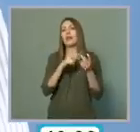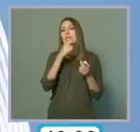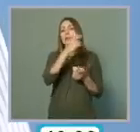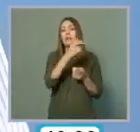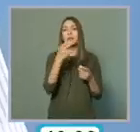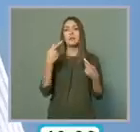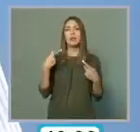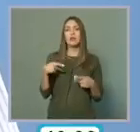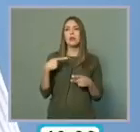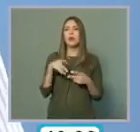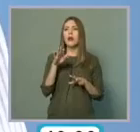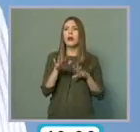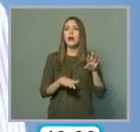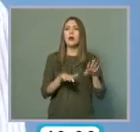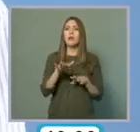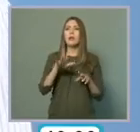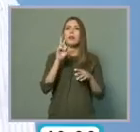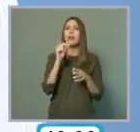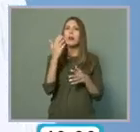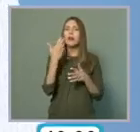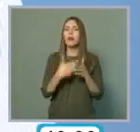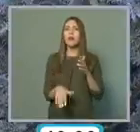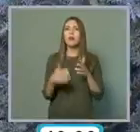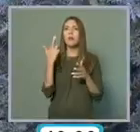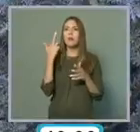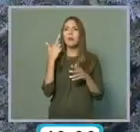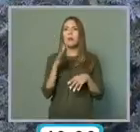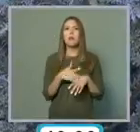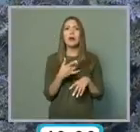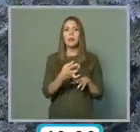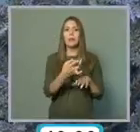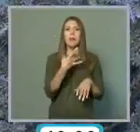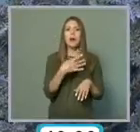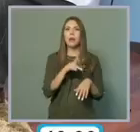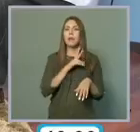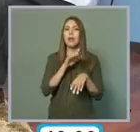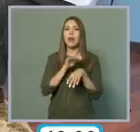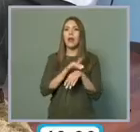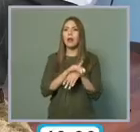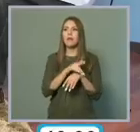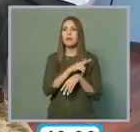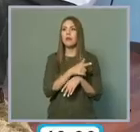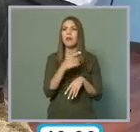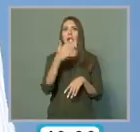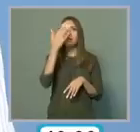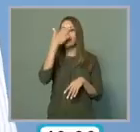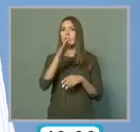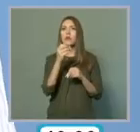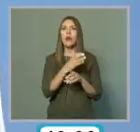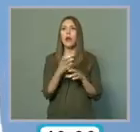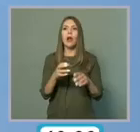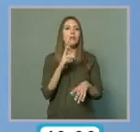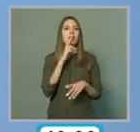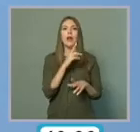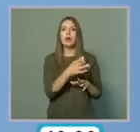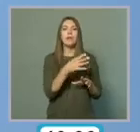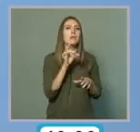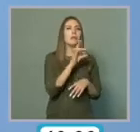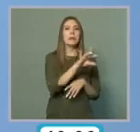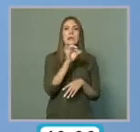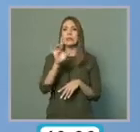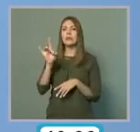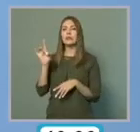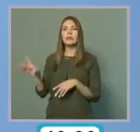a veces ni siquiera terminamos de escuchar. Porque me lo mandó mi cuate, el que está muy enterado, lo reenvío y lo retuiteo.